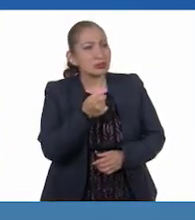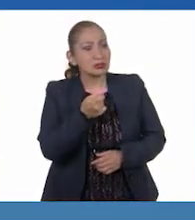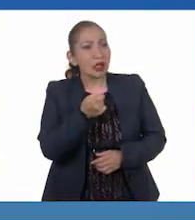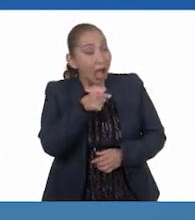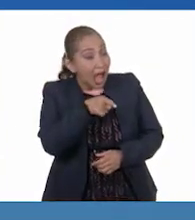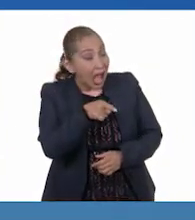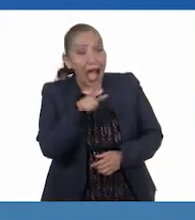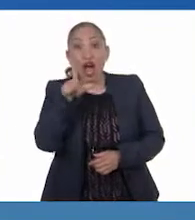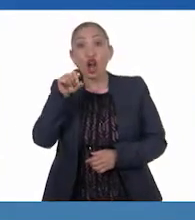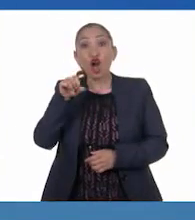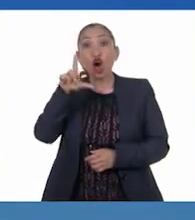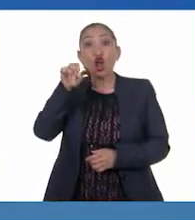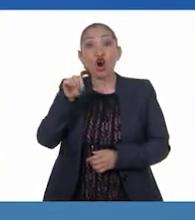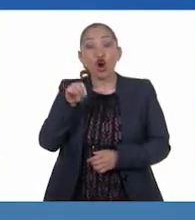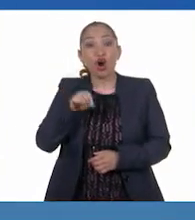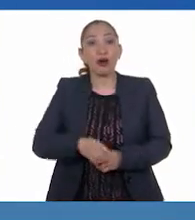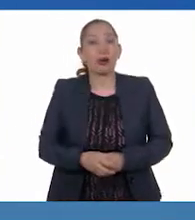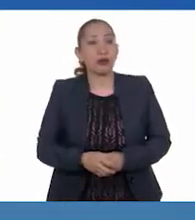¡Es Lolo!